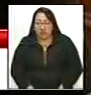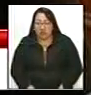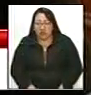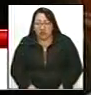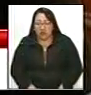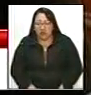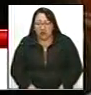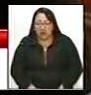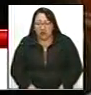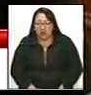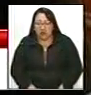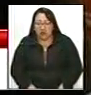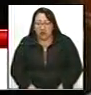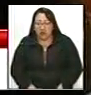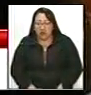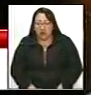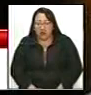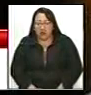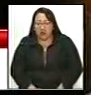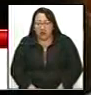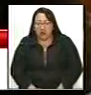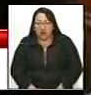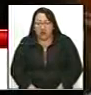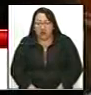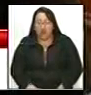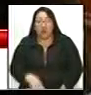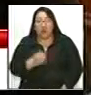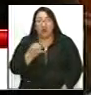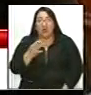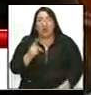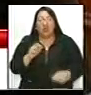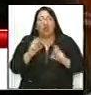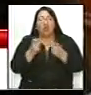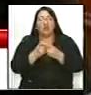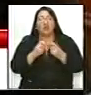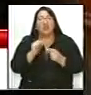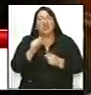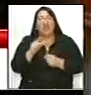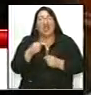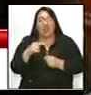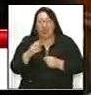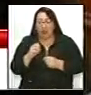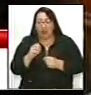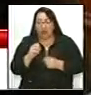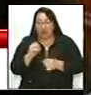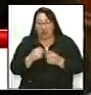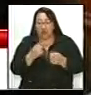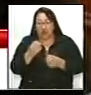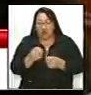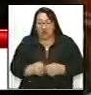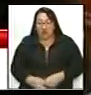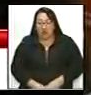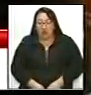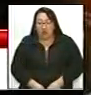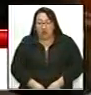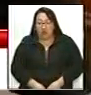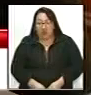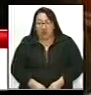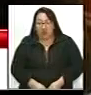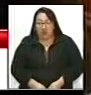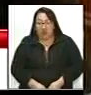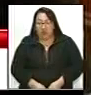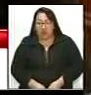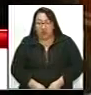lo expusimos. ¿Cuántas veces, señora Salgado, nos hemos reunido al finalizar, señora Salgado, porque le voy a aludir varias veces? Porque para